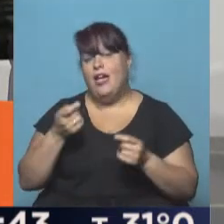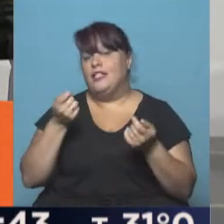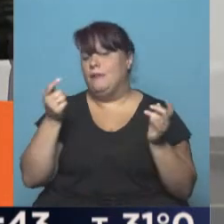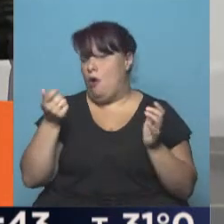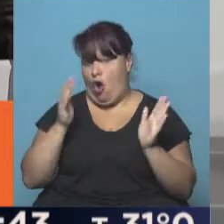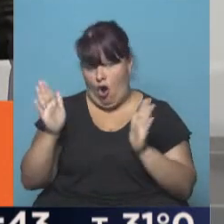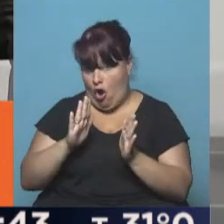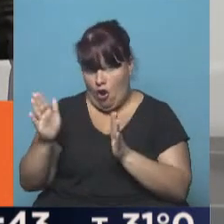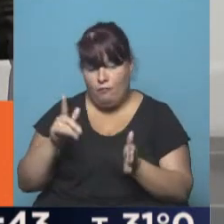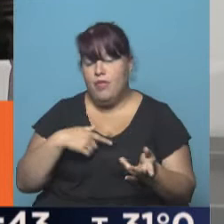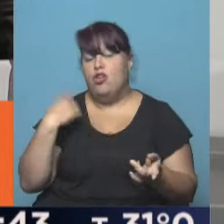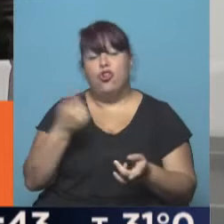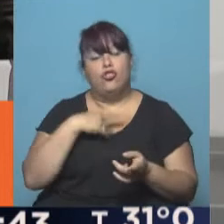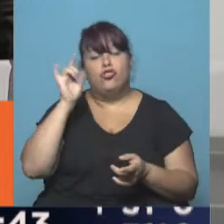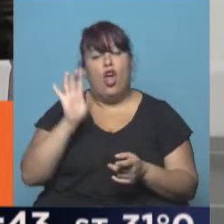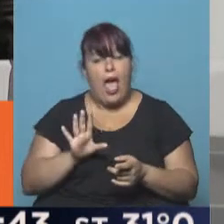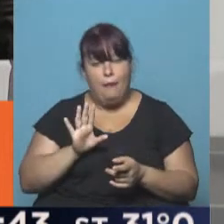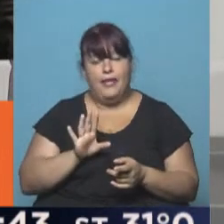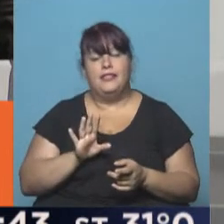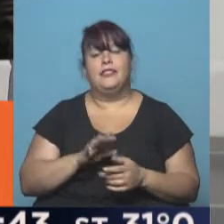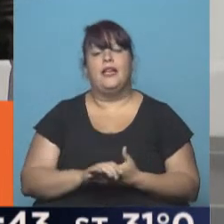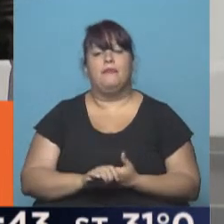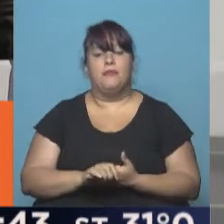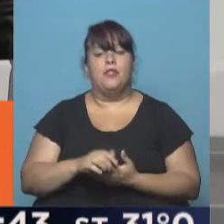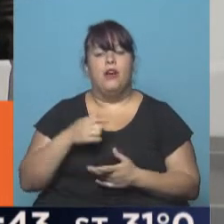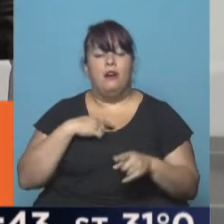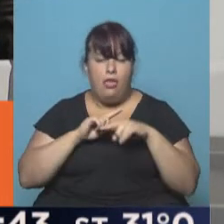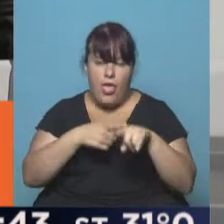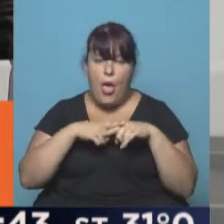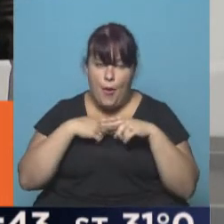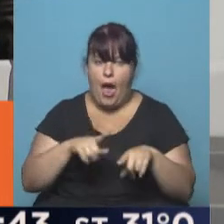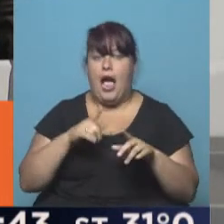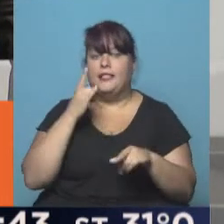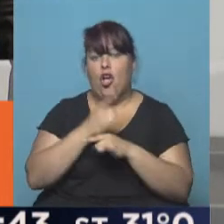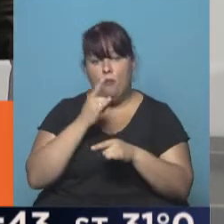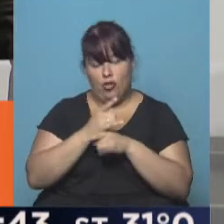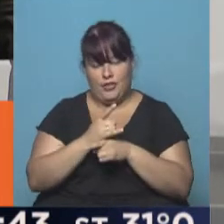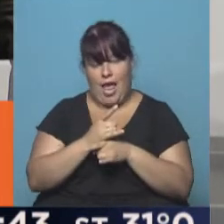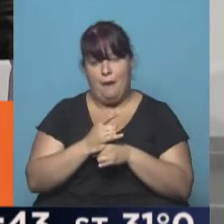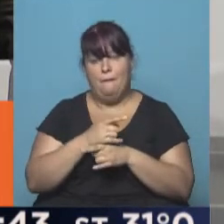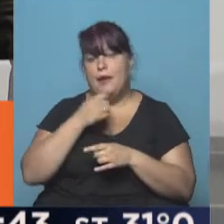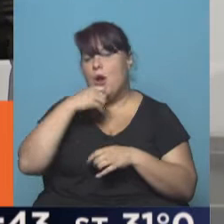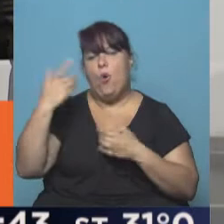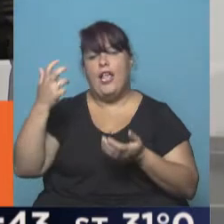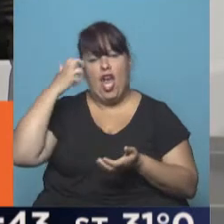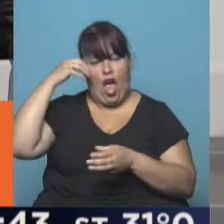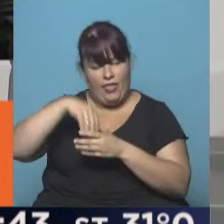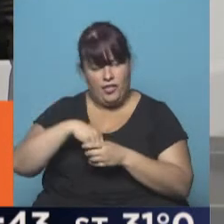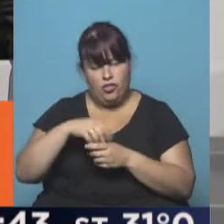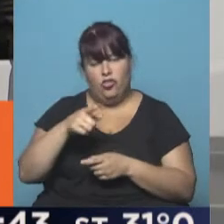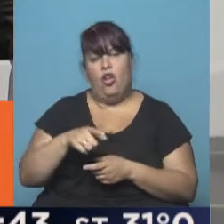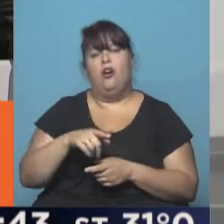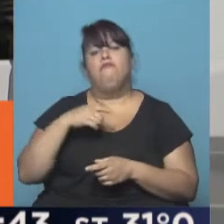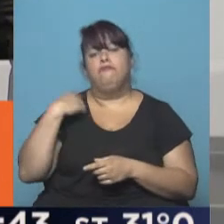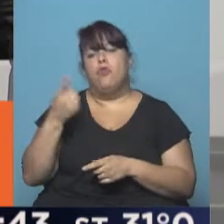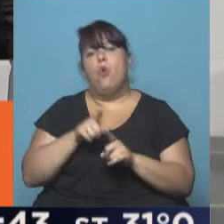corta. Nosotros simplemente hemos tenido la discusión que habitualmente se tiene en cualquier parlamento y